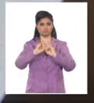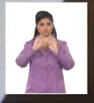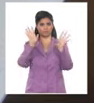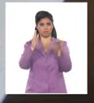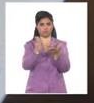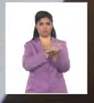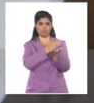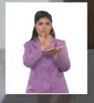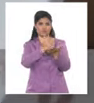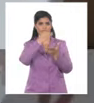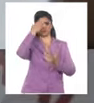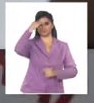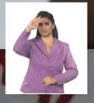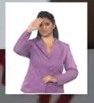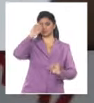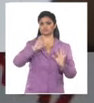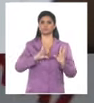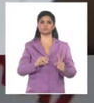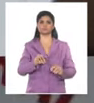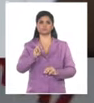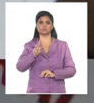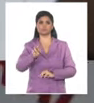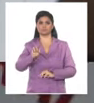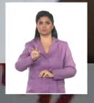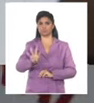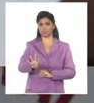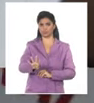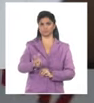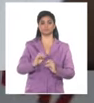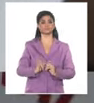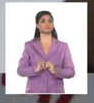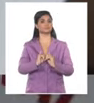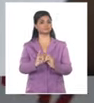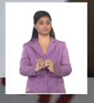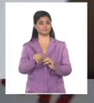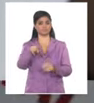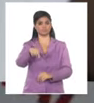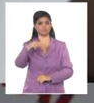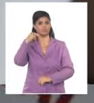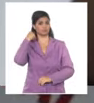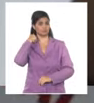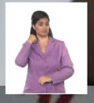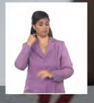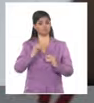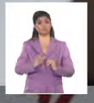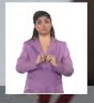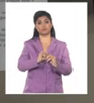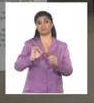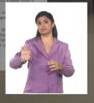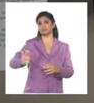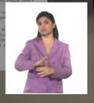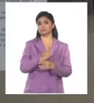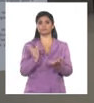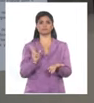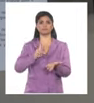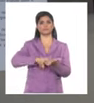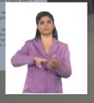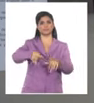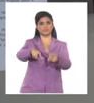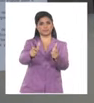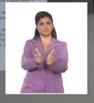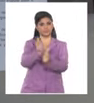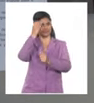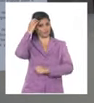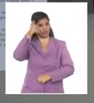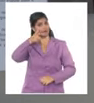la República número 34 con carácter extraordinario de este año fueron designados varios miembros del Consejo de estado para presidir